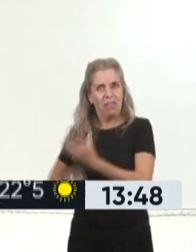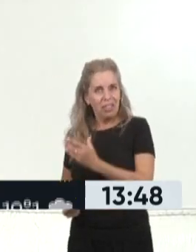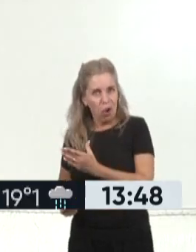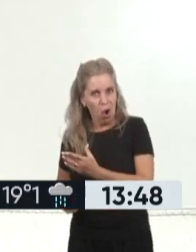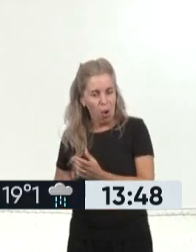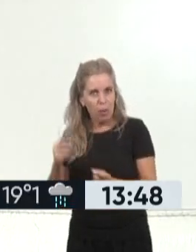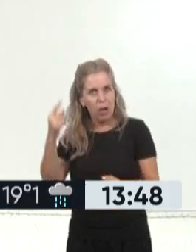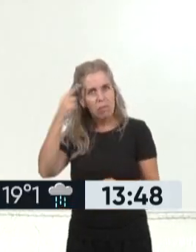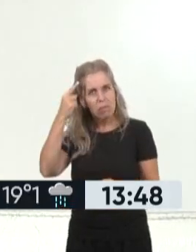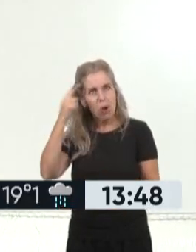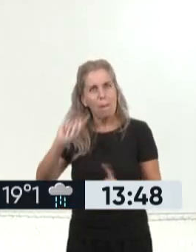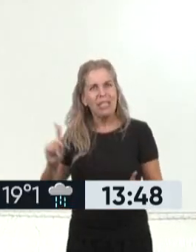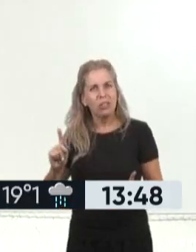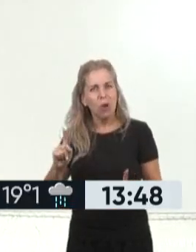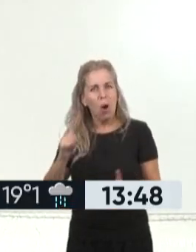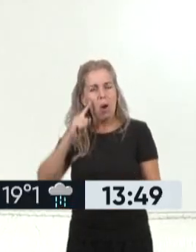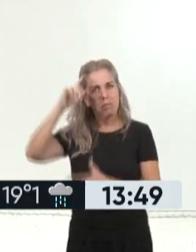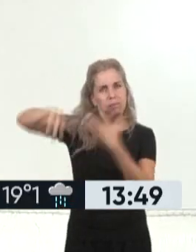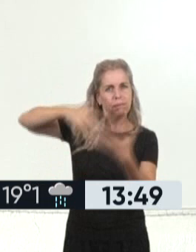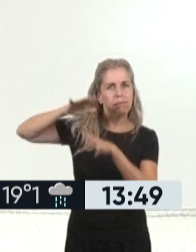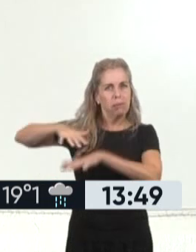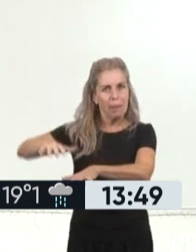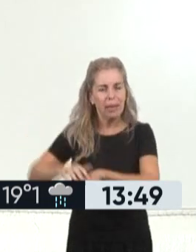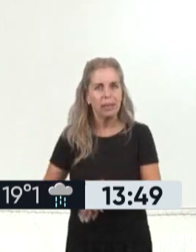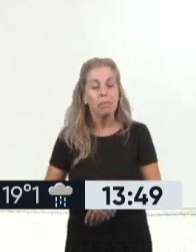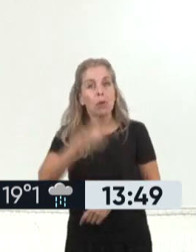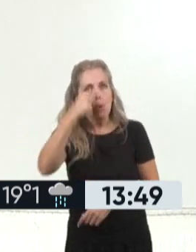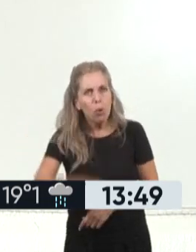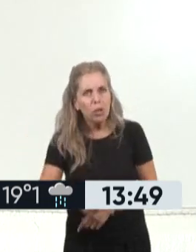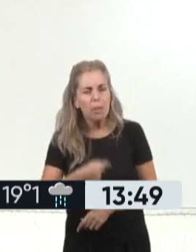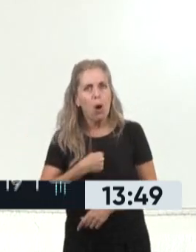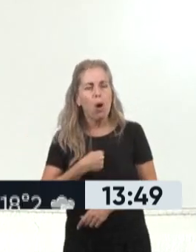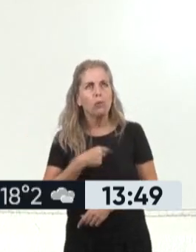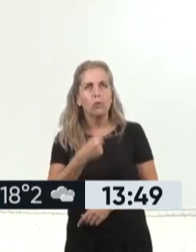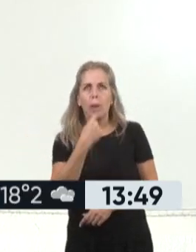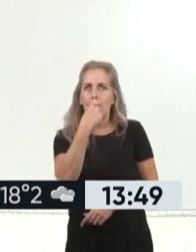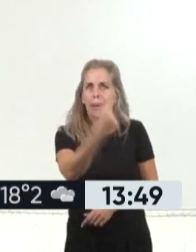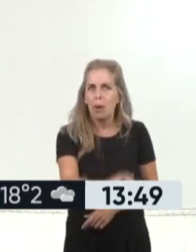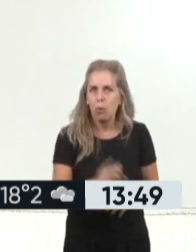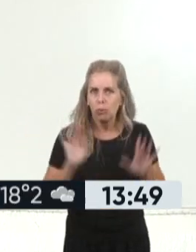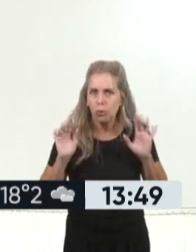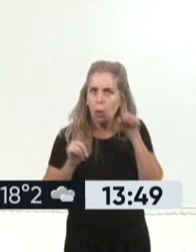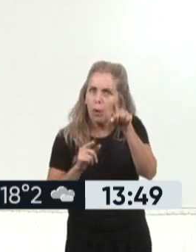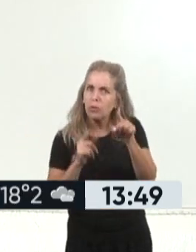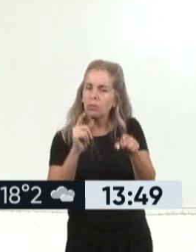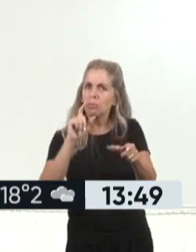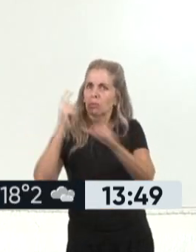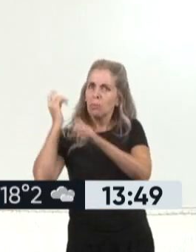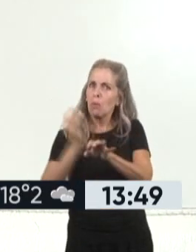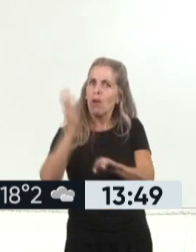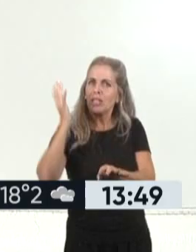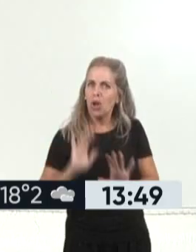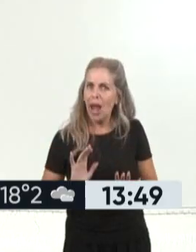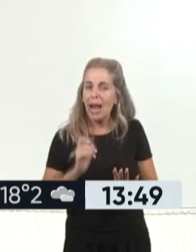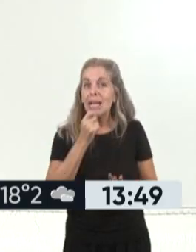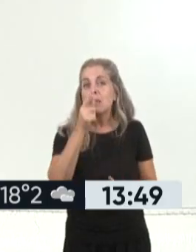sucedió. Y por último, preguntártelo como contador, como una persona afín a las finanzas, si vos tomarías